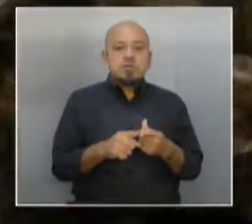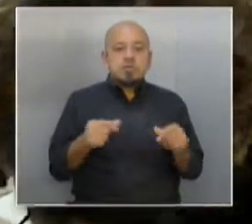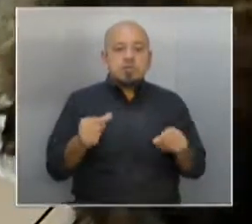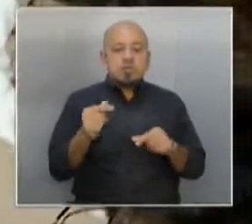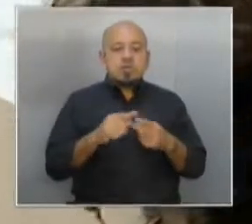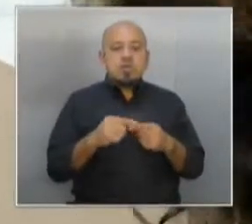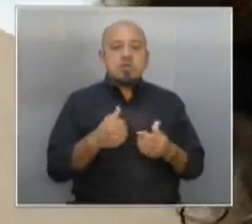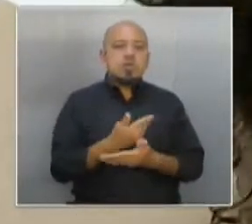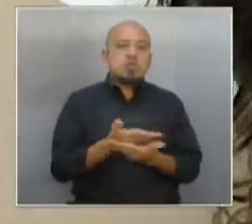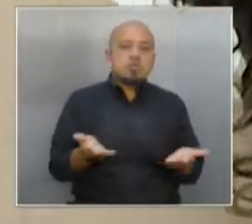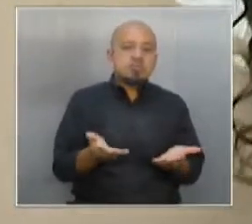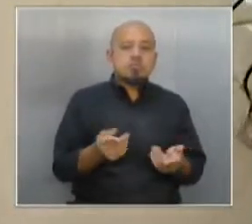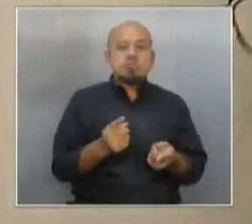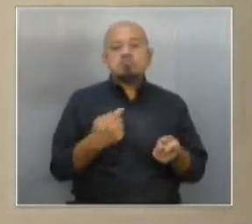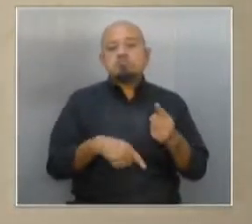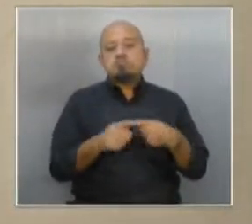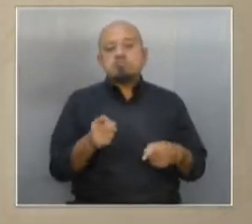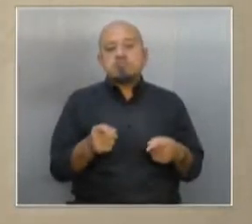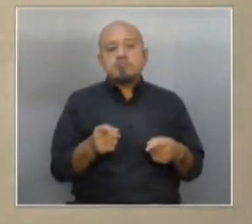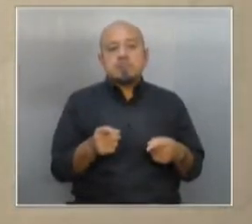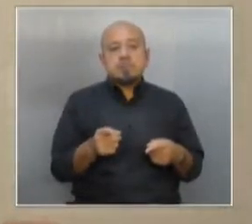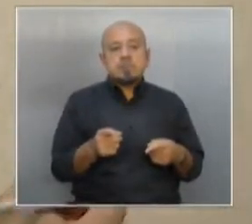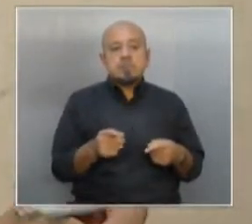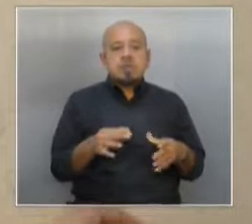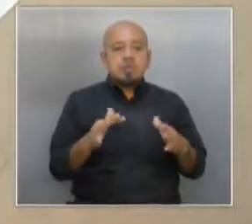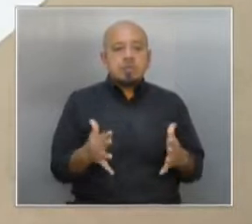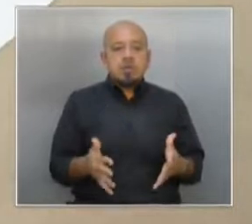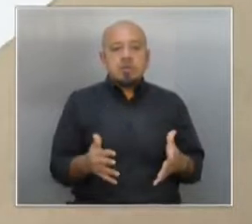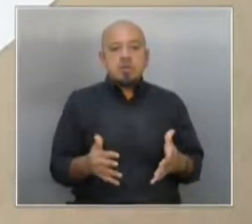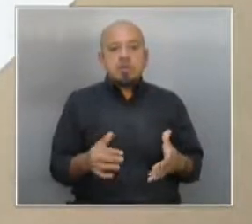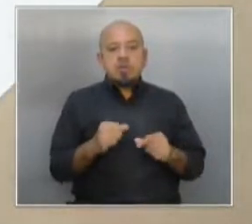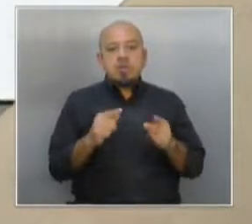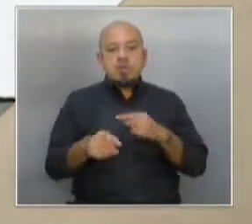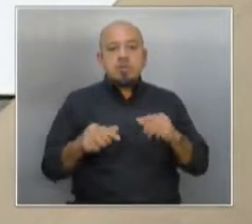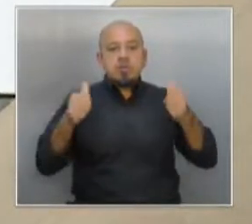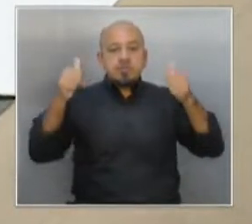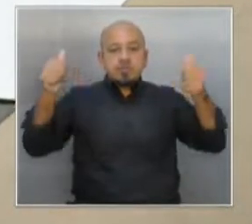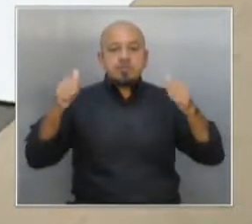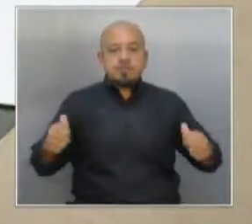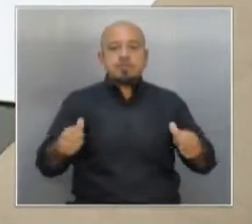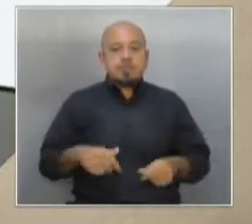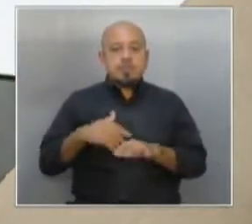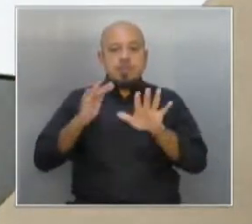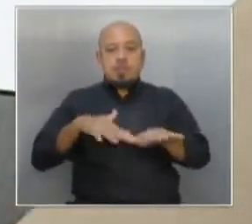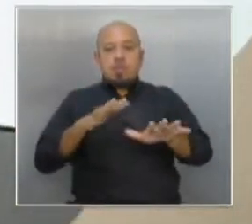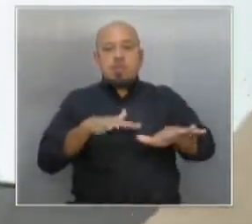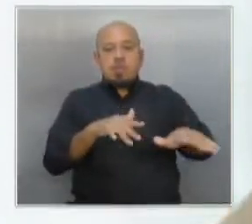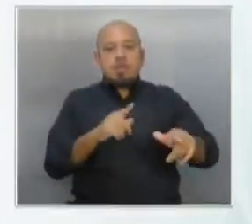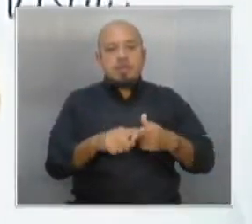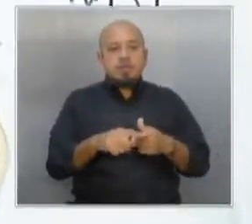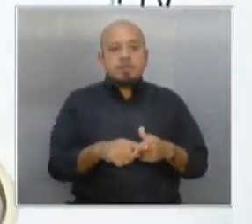mensaje de la mejor manera. Y nada, y justamente para poder llevar estos carteles a la marcha y que